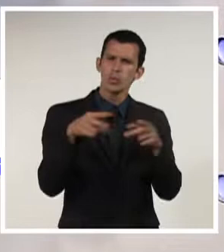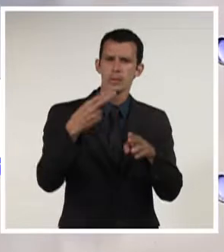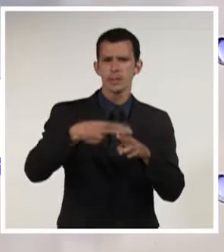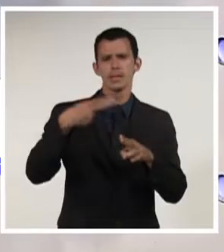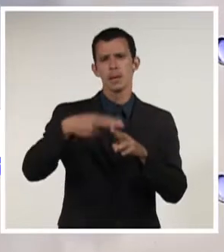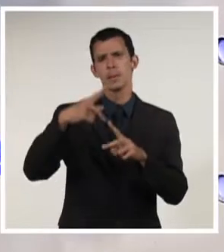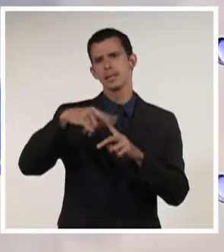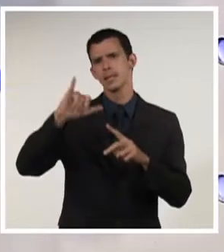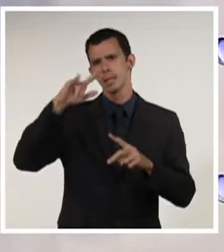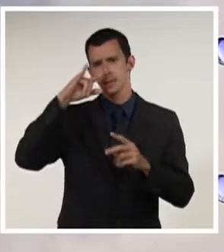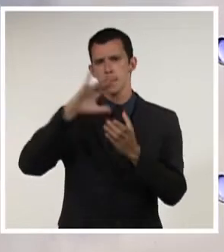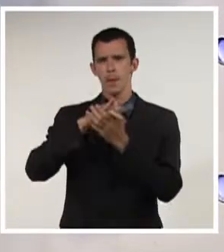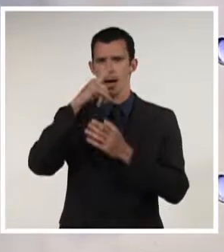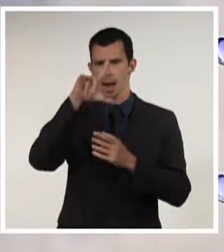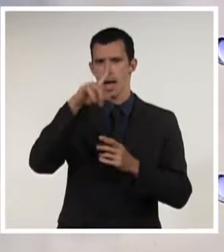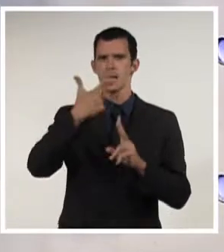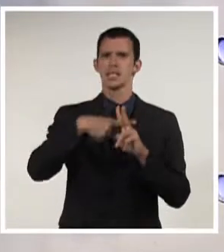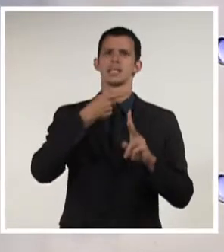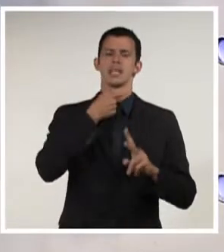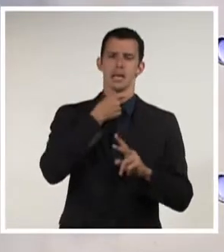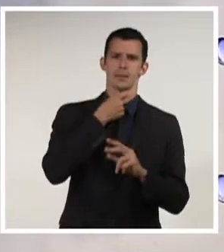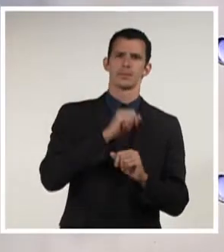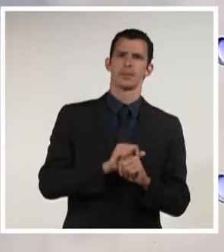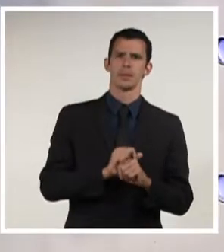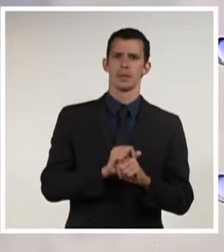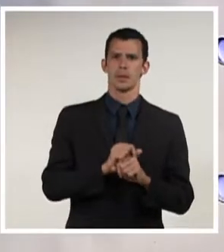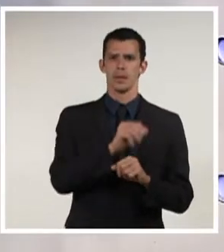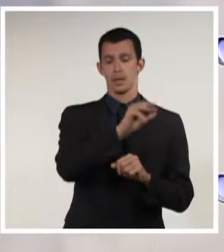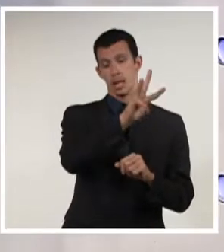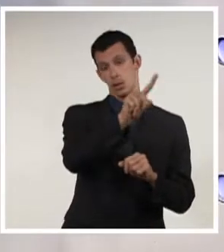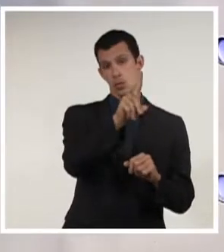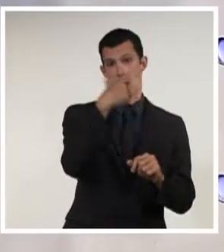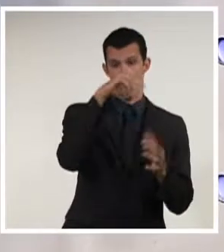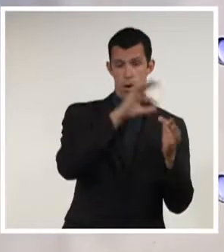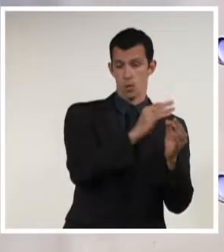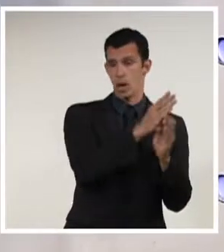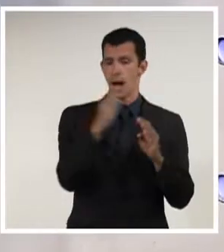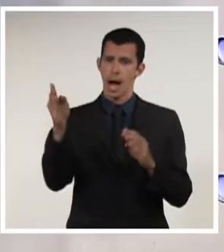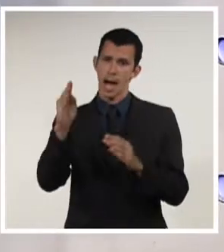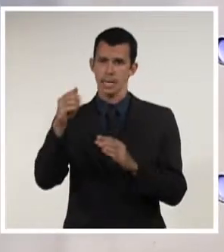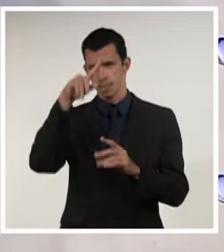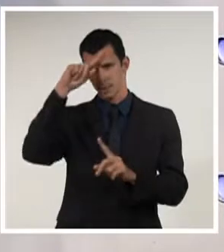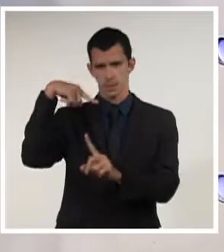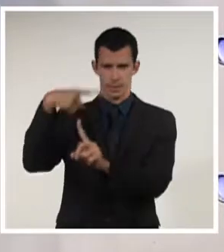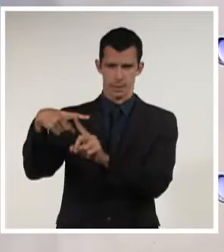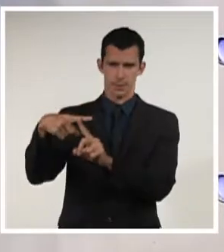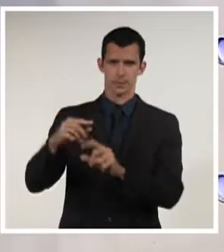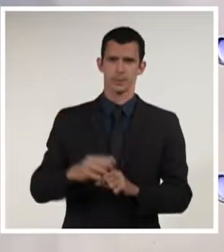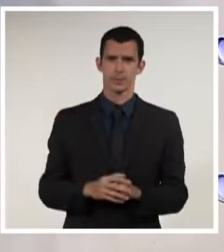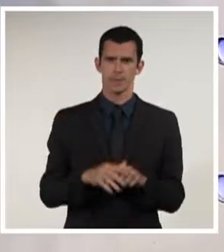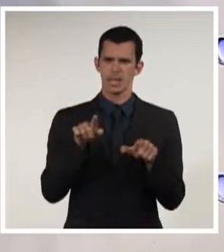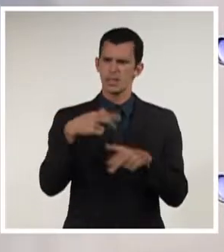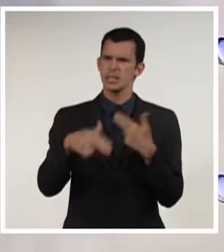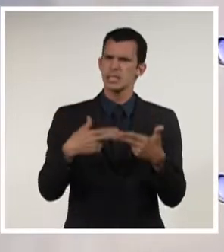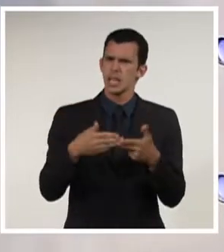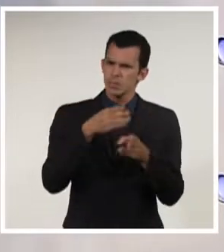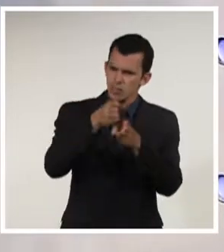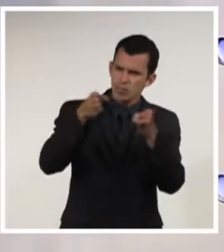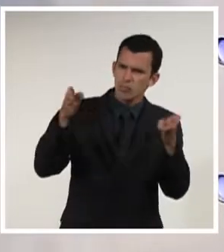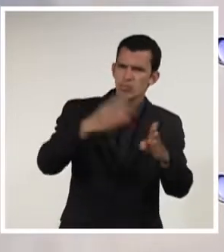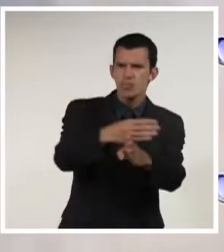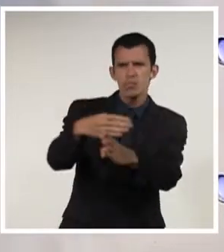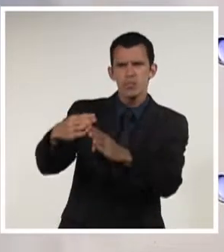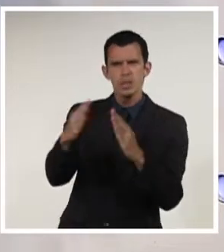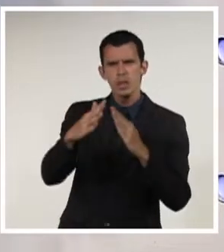la ruta de la rumba llegará a varias provincias del país y tendrá una fuerte presencia en los barrios según se informó en la conferencia de prensa realizada